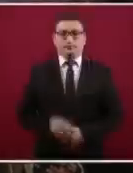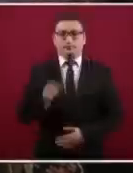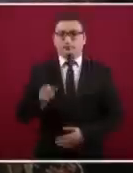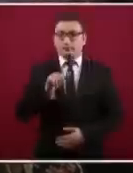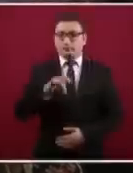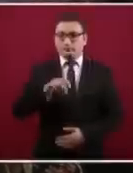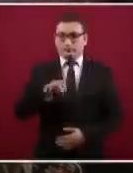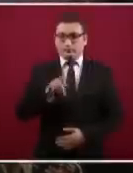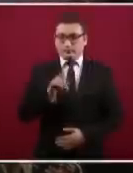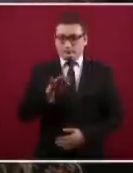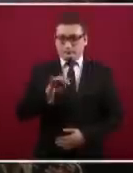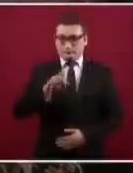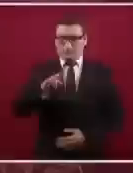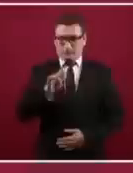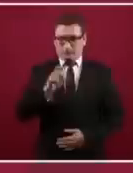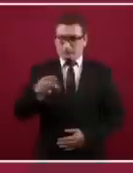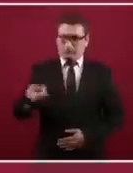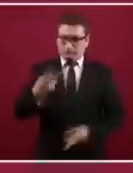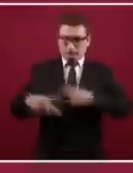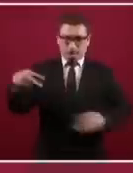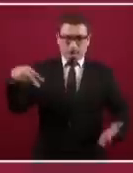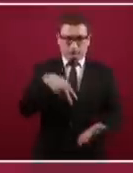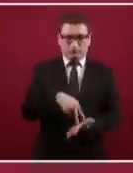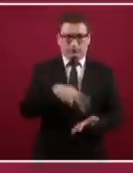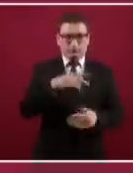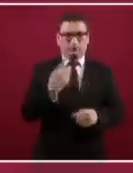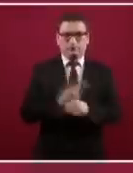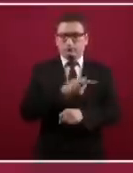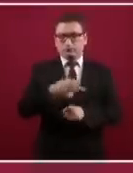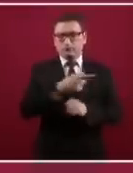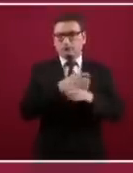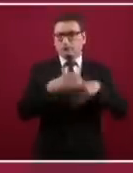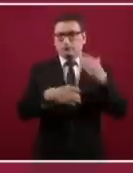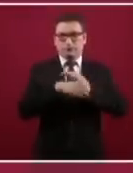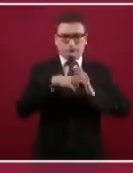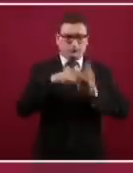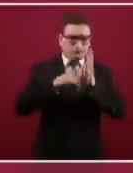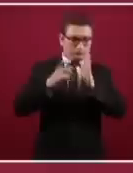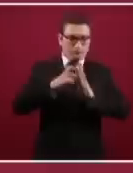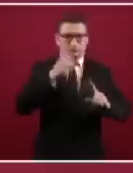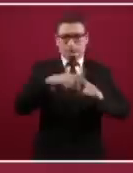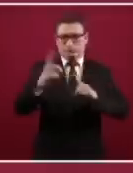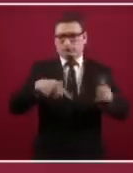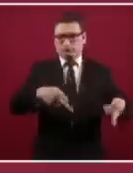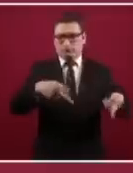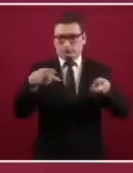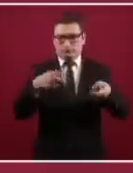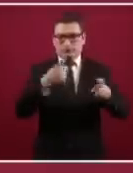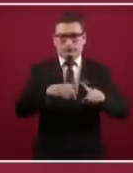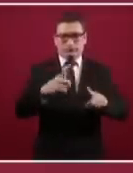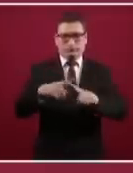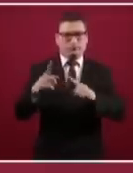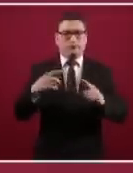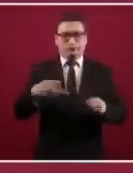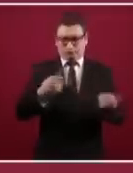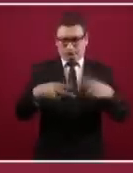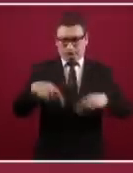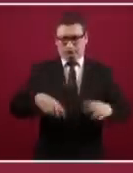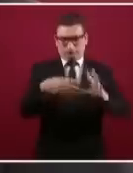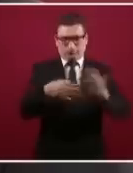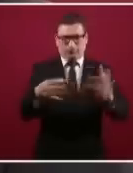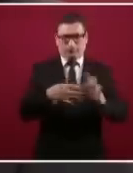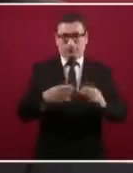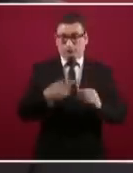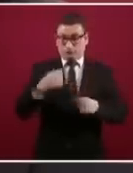lo del tráfico de las piezas arqueológicas, el robo de piezas arqueológicas. No